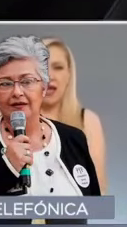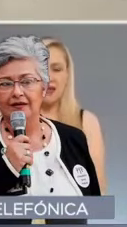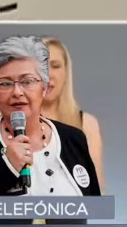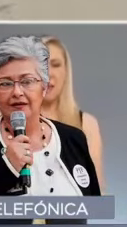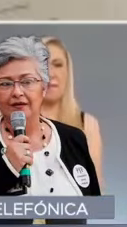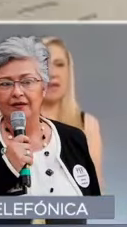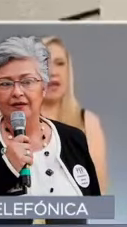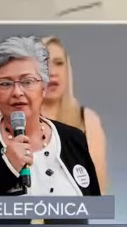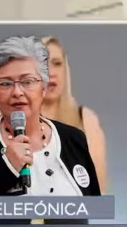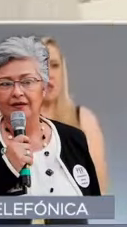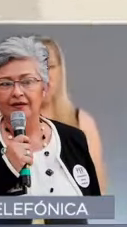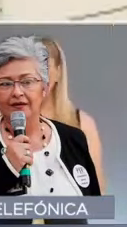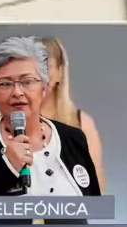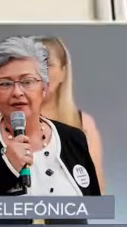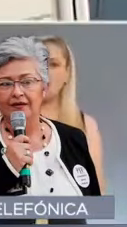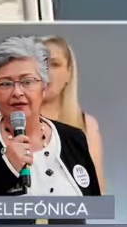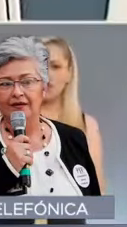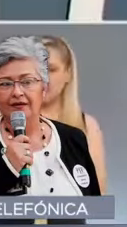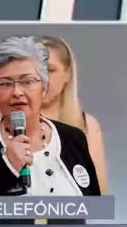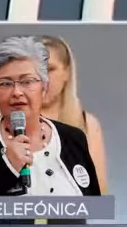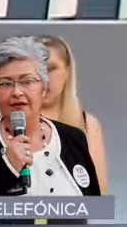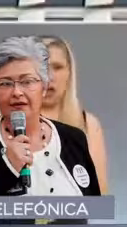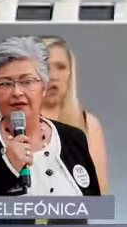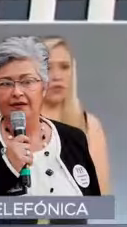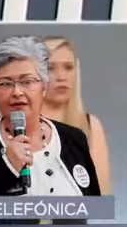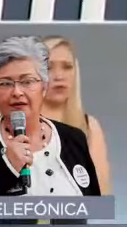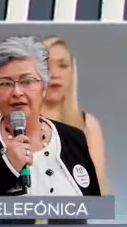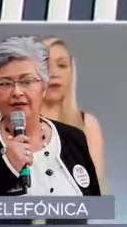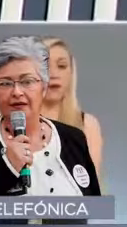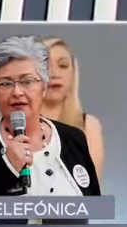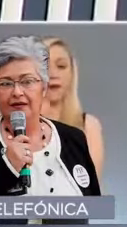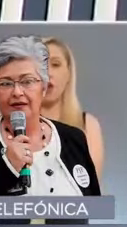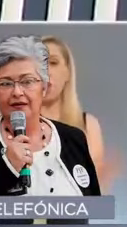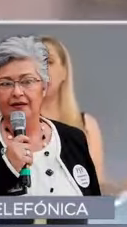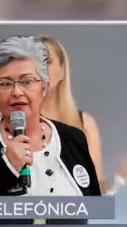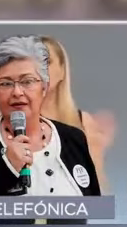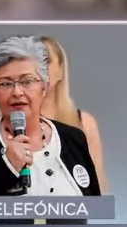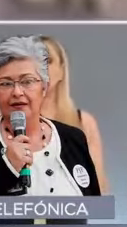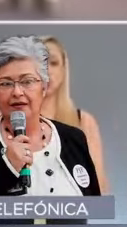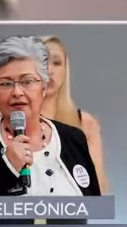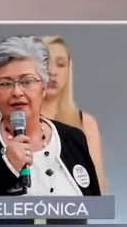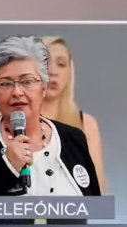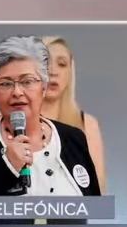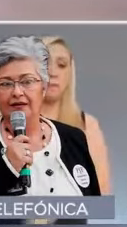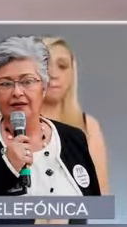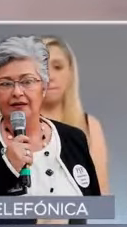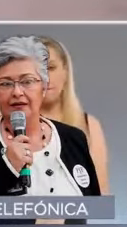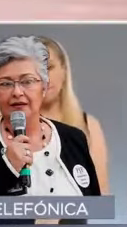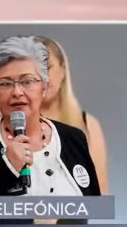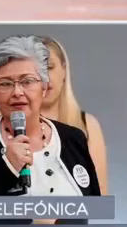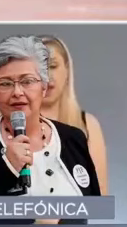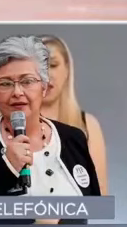procedimiento legislativo plagado de irregularidades. Esto no les ha importado a los diputados de Morena, que están obligados a